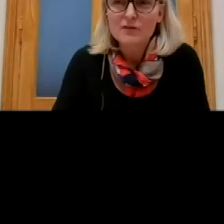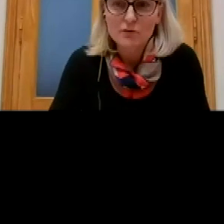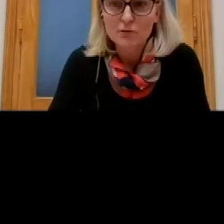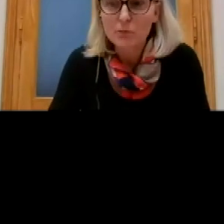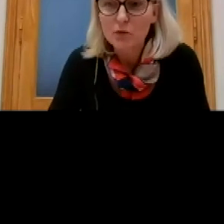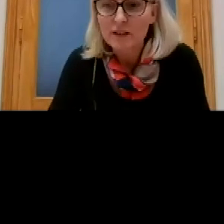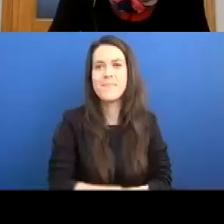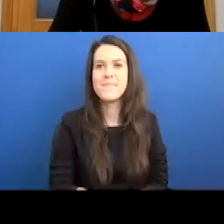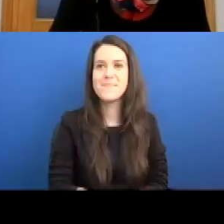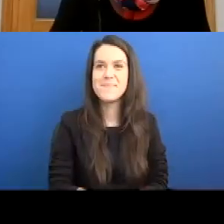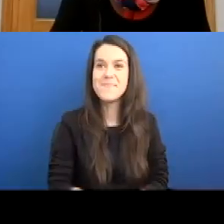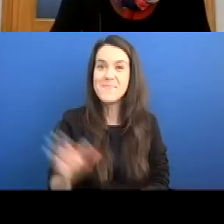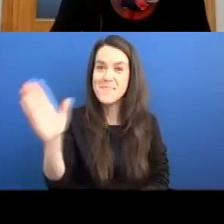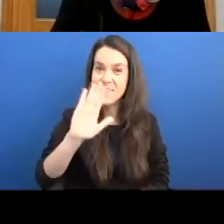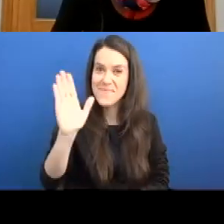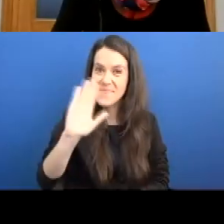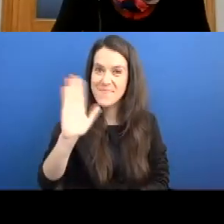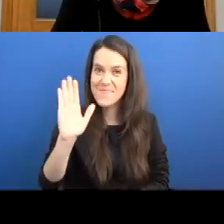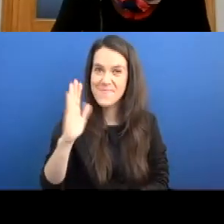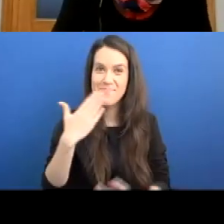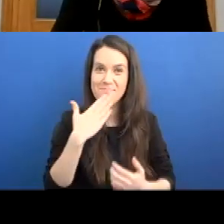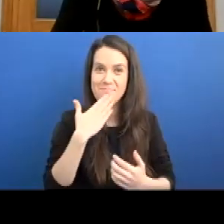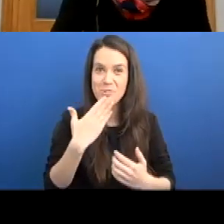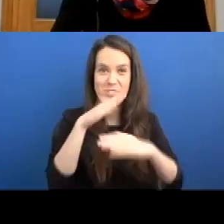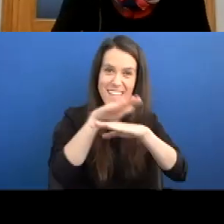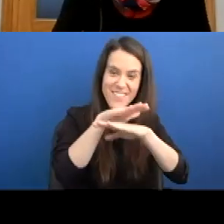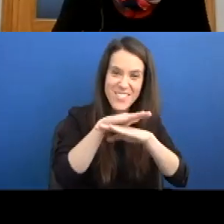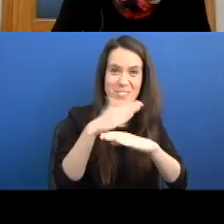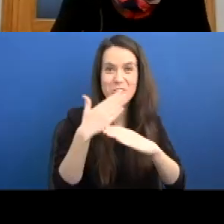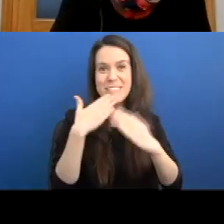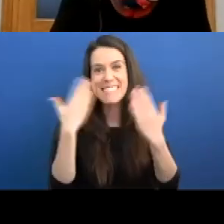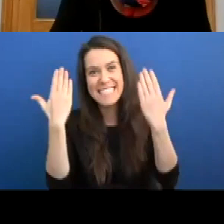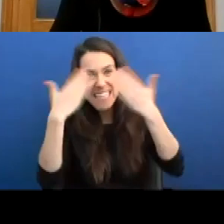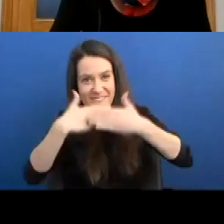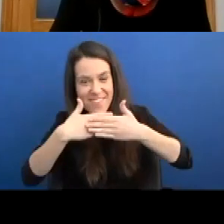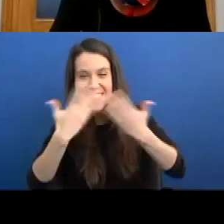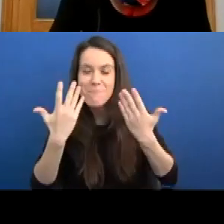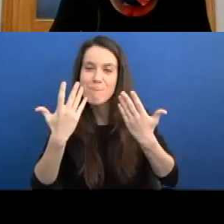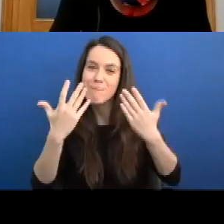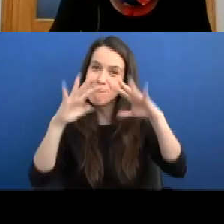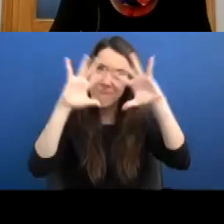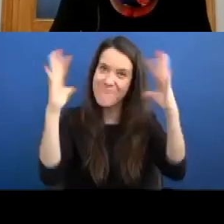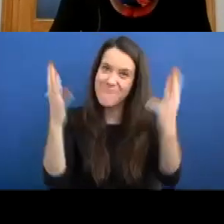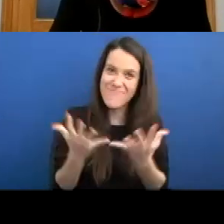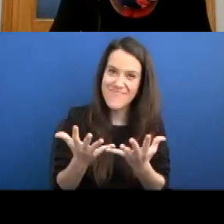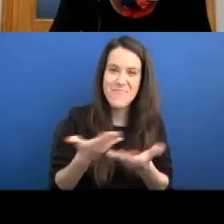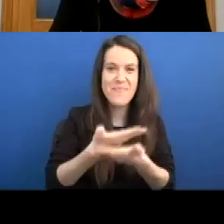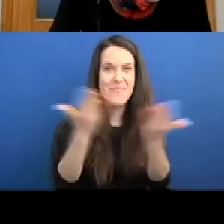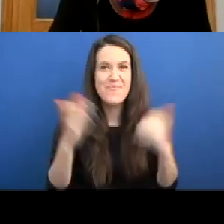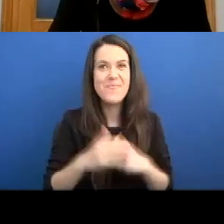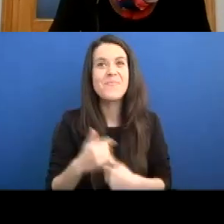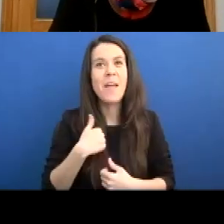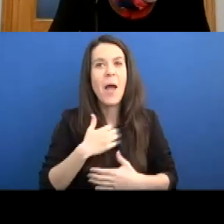Good afternoon, good morning, everybody. Good evening, maybe. Muy buenos días, buenas tardes, buenas noches a todos los que nos